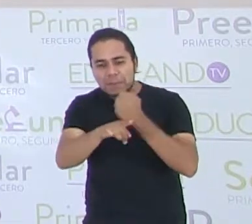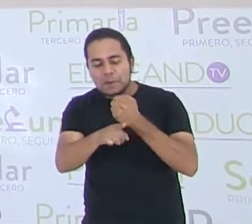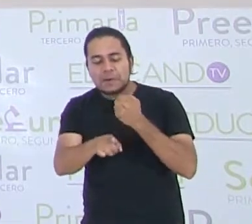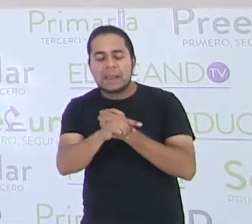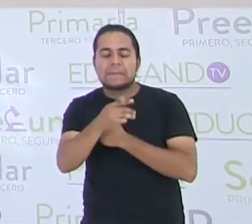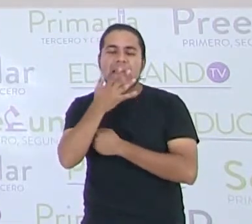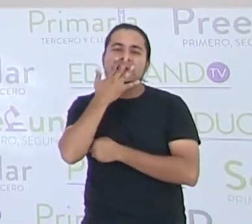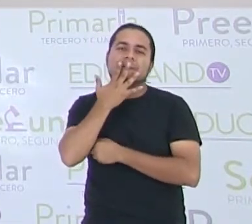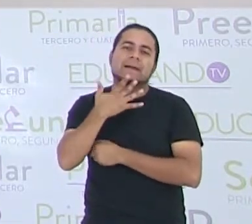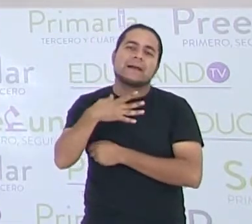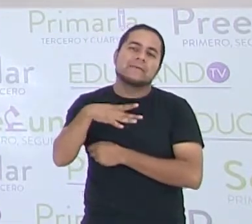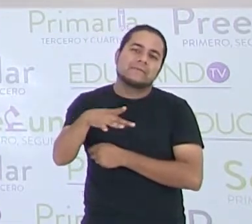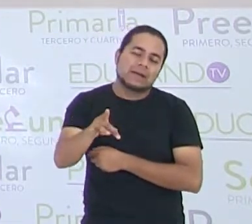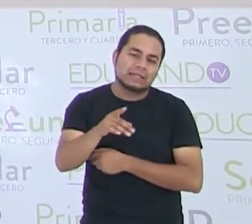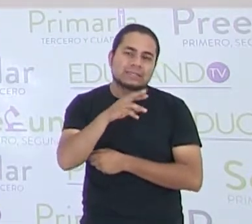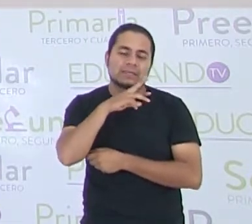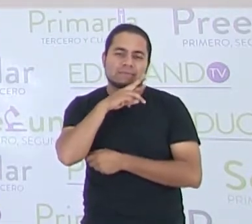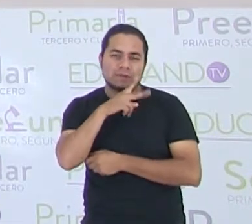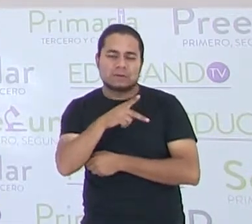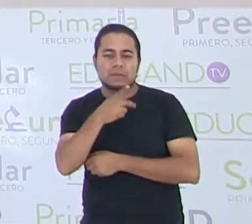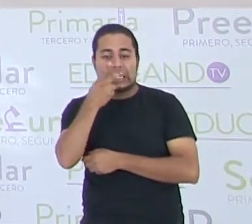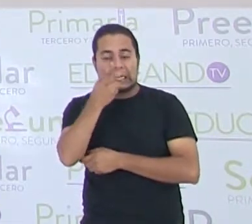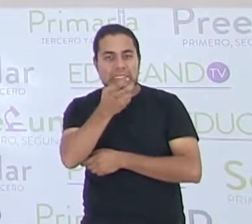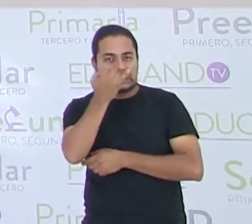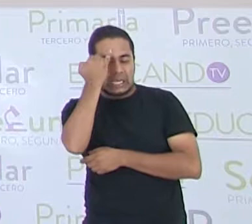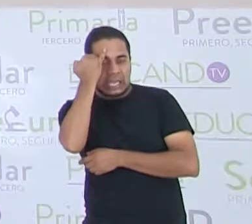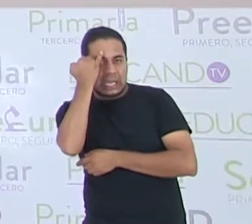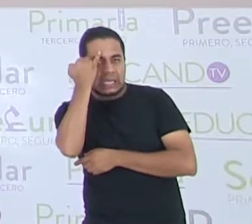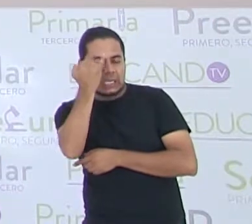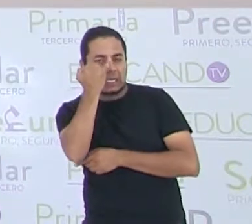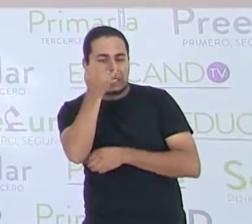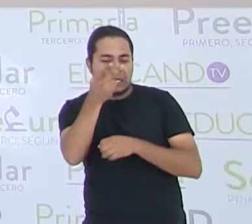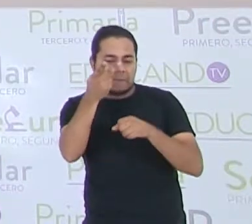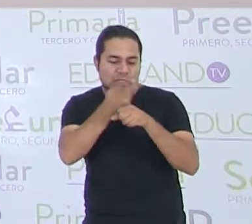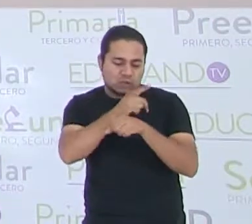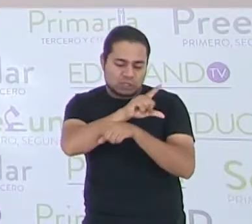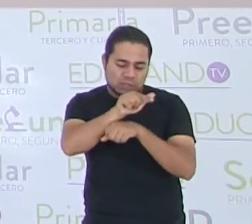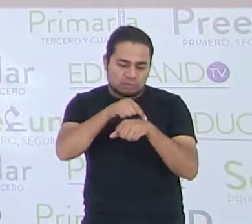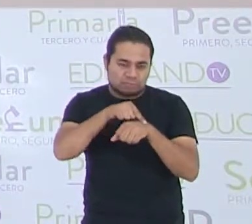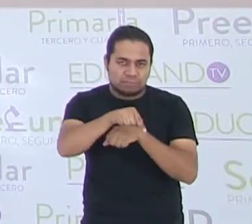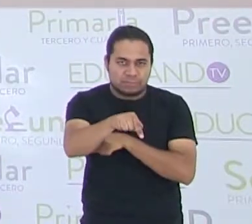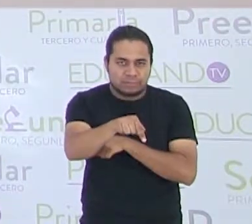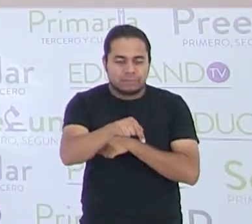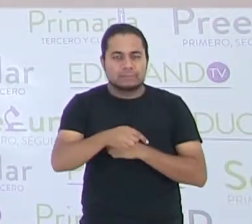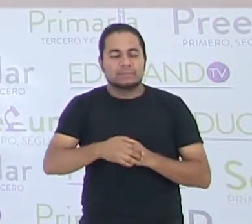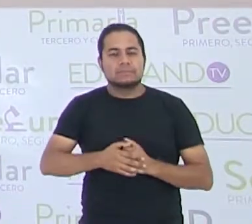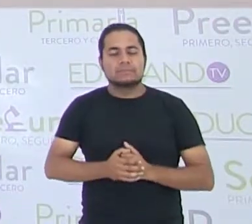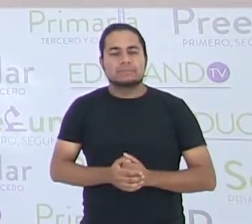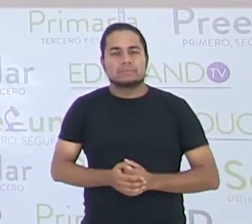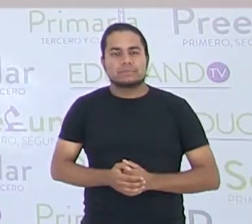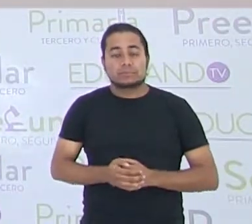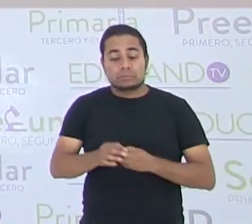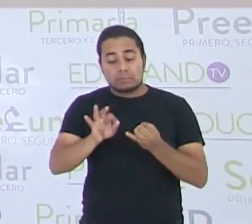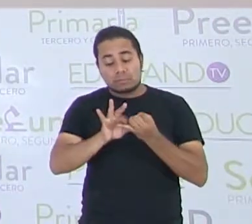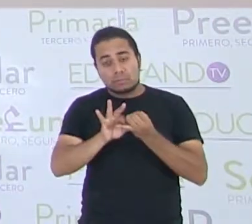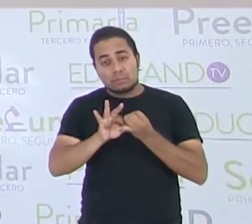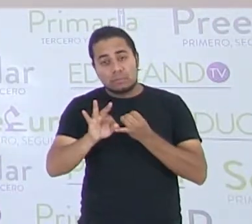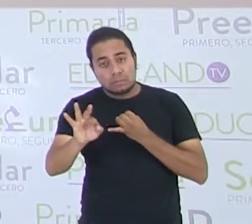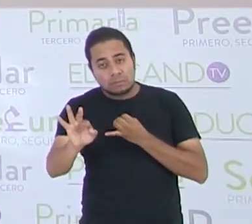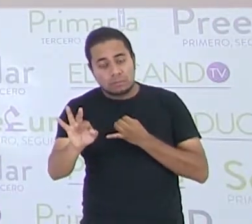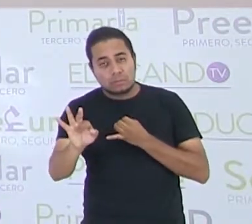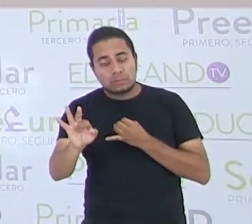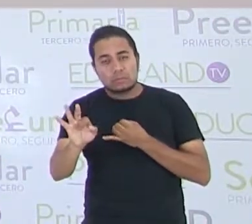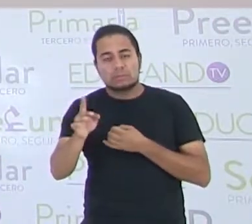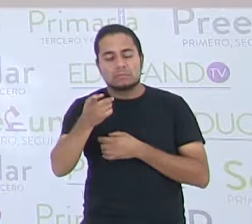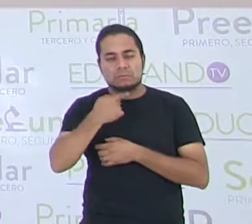¿Sí? Esta es la idea de qué pasó después. Y finalmente